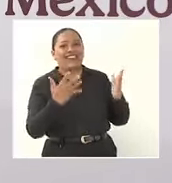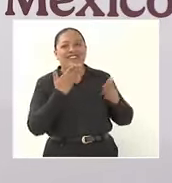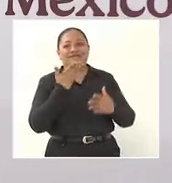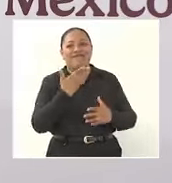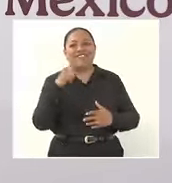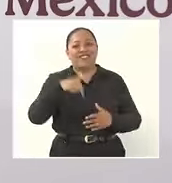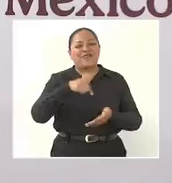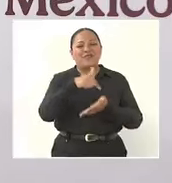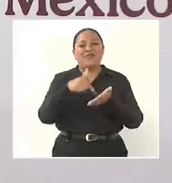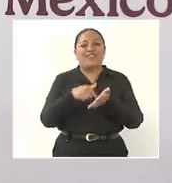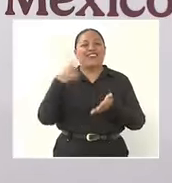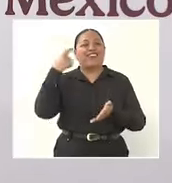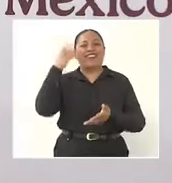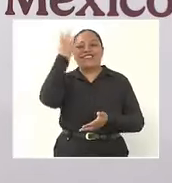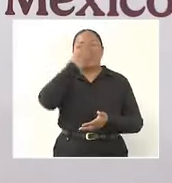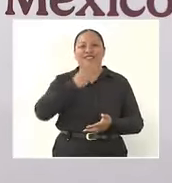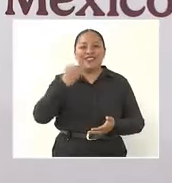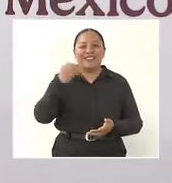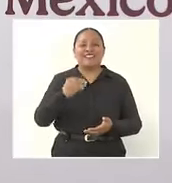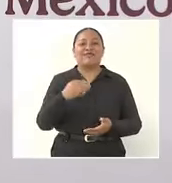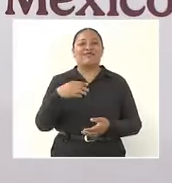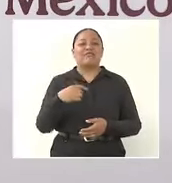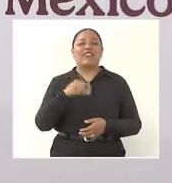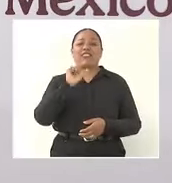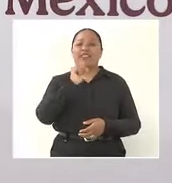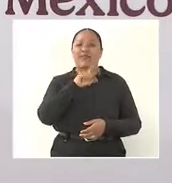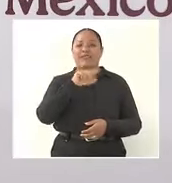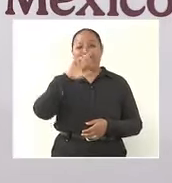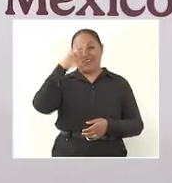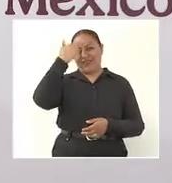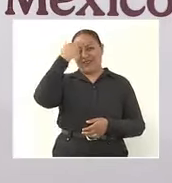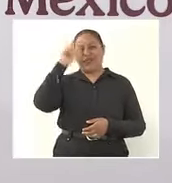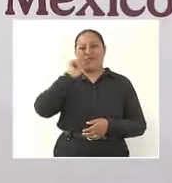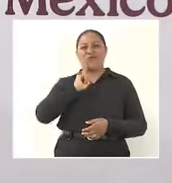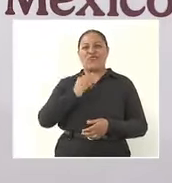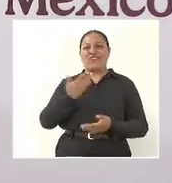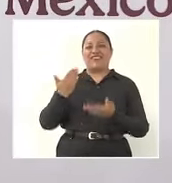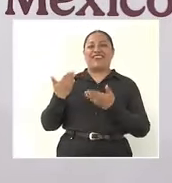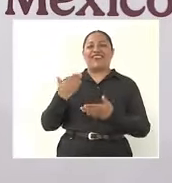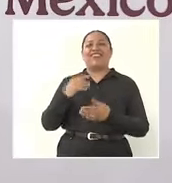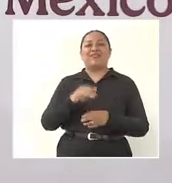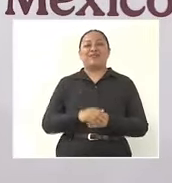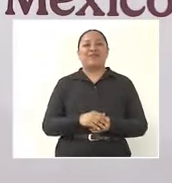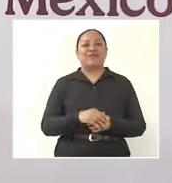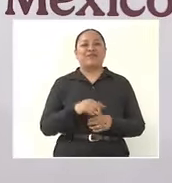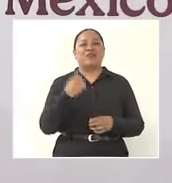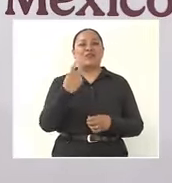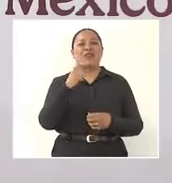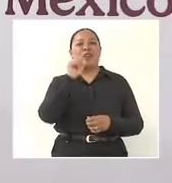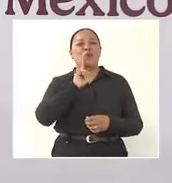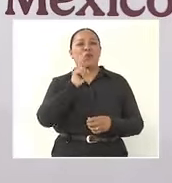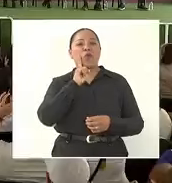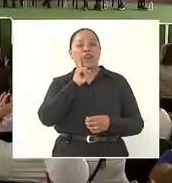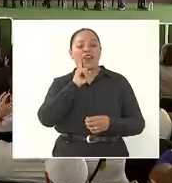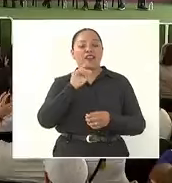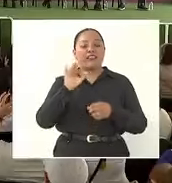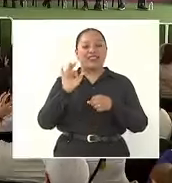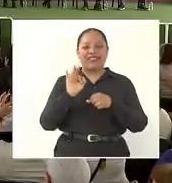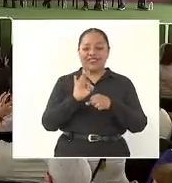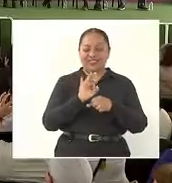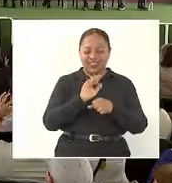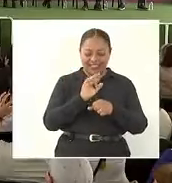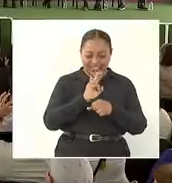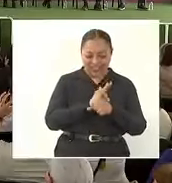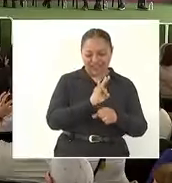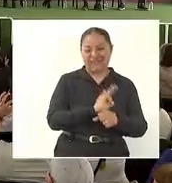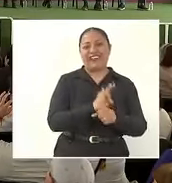quiero recordar a otra mujer maravillosa, Marta Isabel Patti Ruiz Corzo, una de las ambientalistas mexicanas